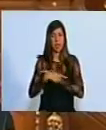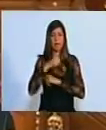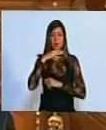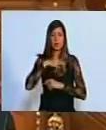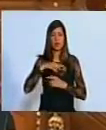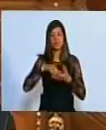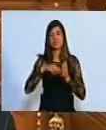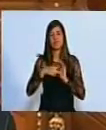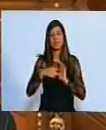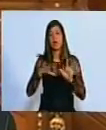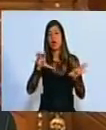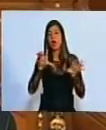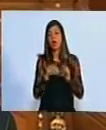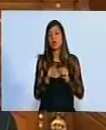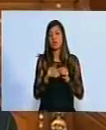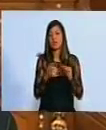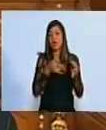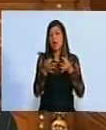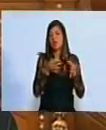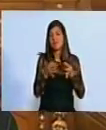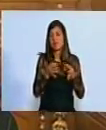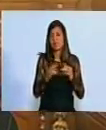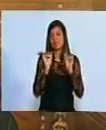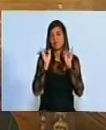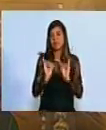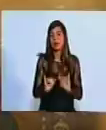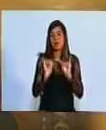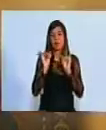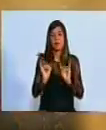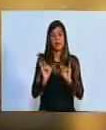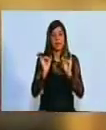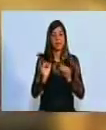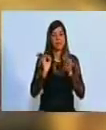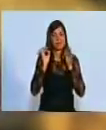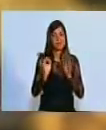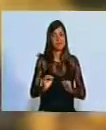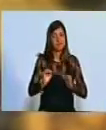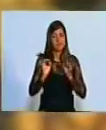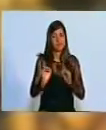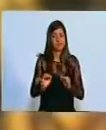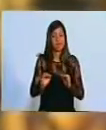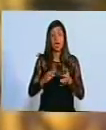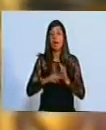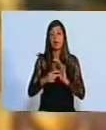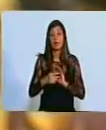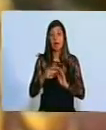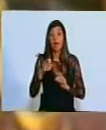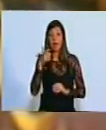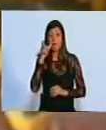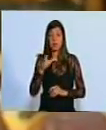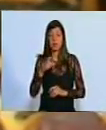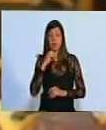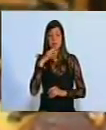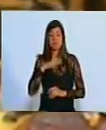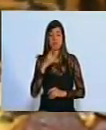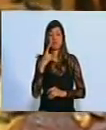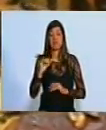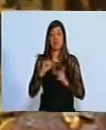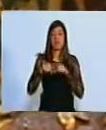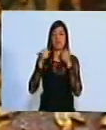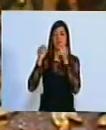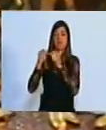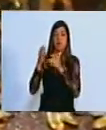se resumían a explicaciones casi monocausales, en las que el conocimiento además se fragmentaba como si